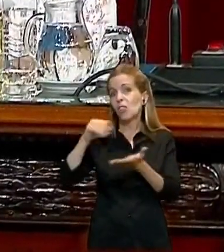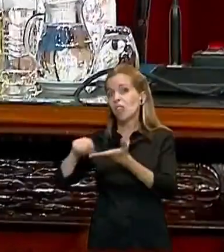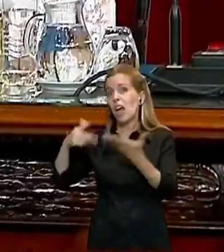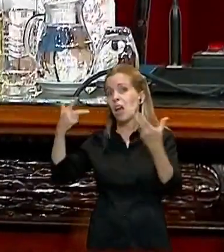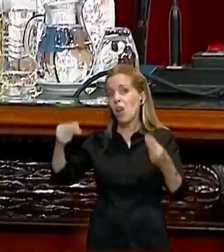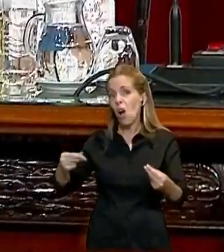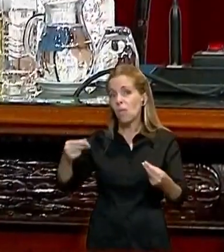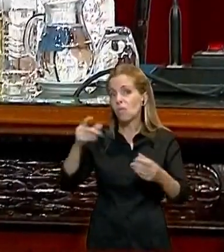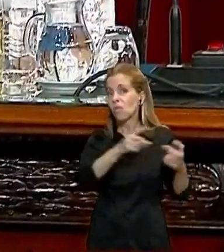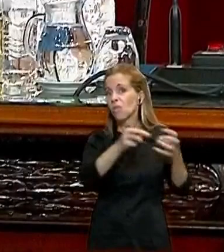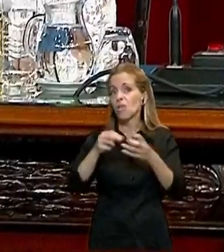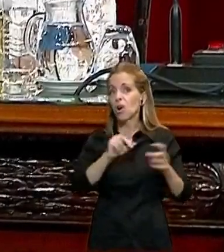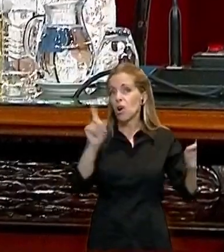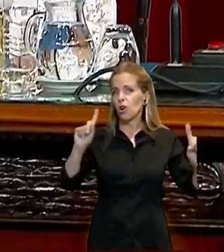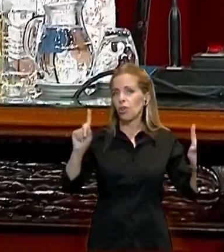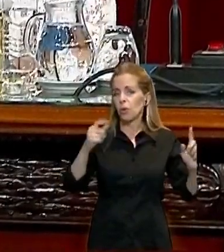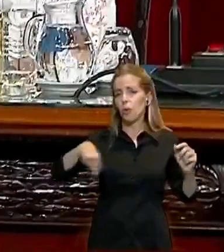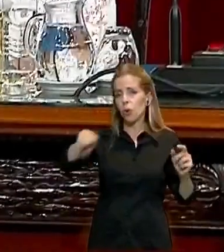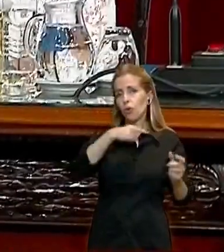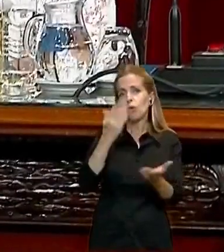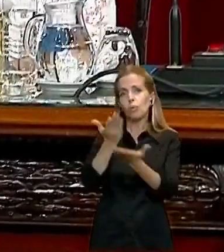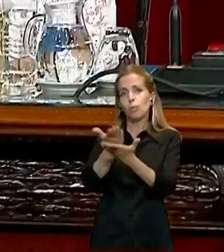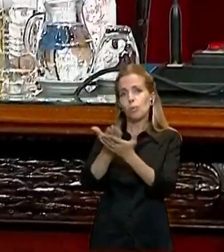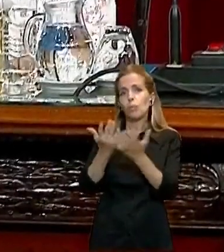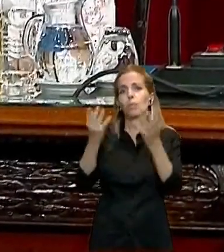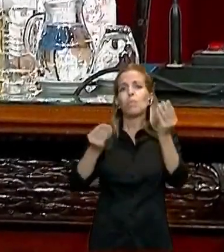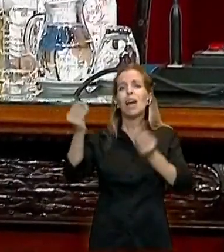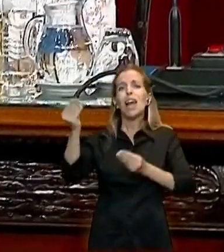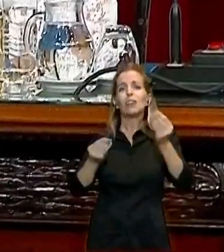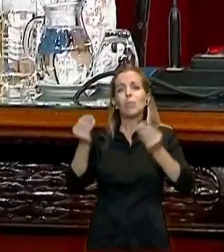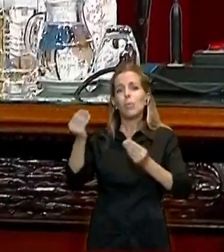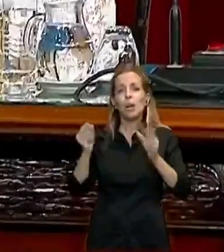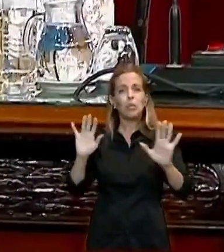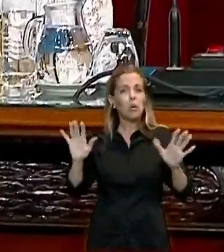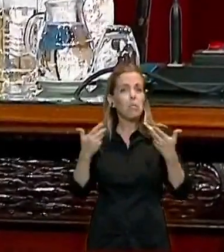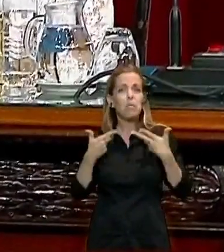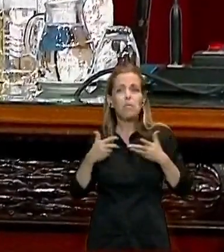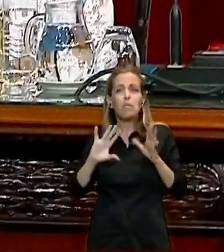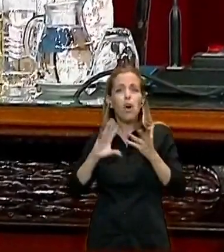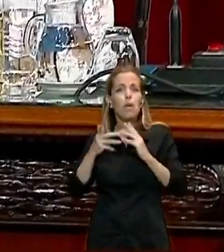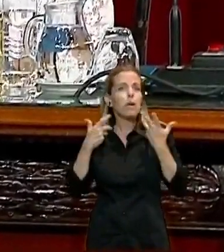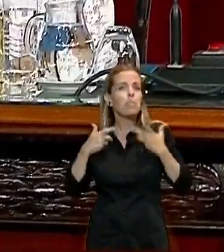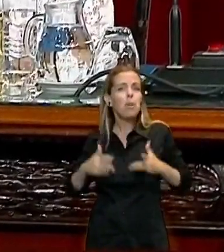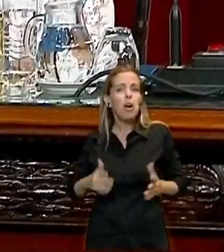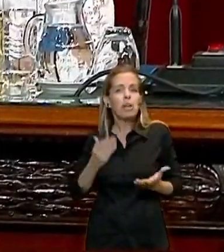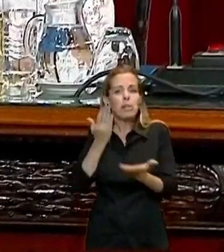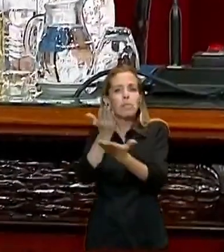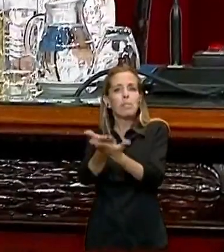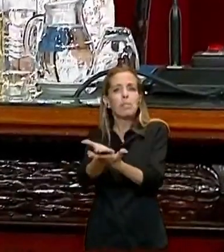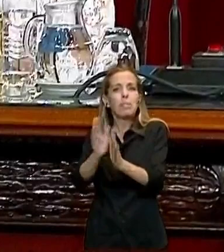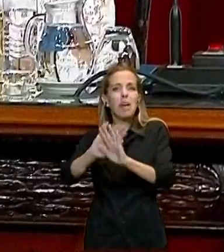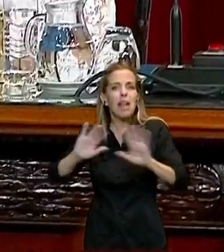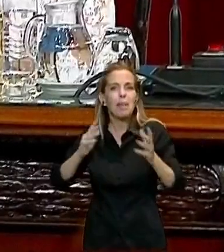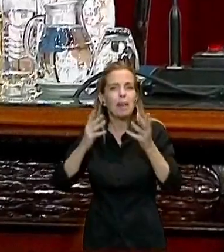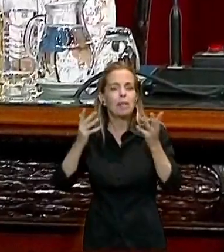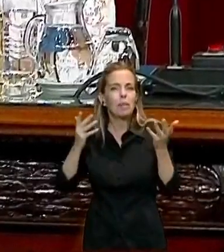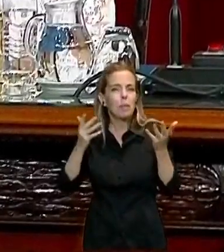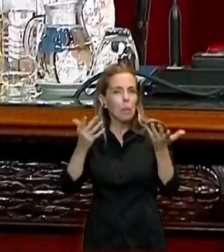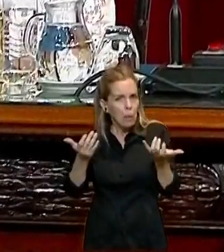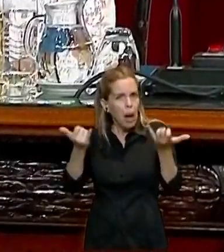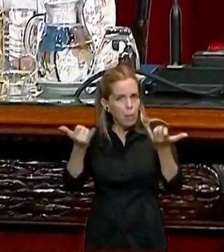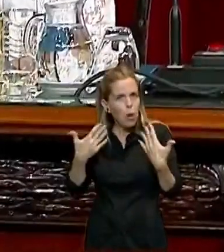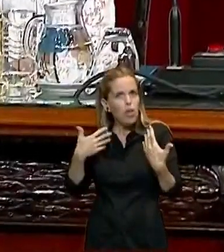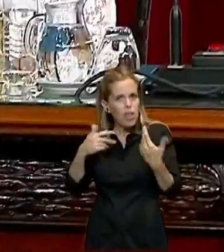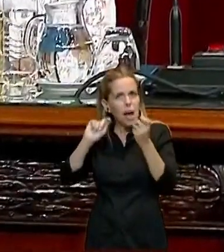Propusimos un presupuesto que dejamos a consideración del Parlamento con honestidad y humildad, que jamás fue un paquete cerrado,